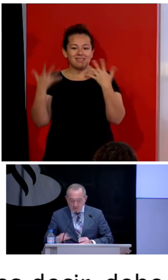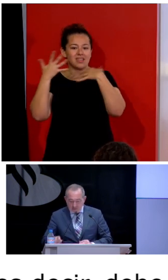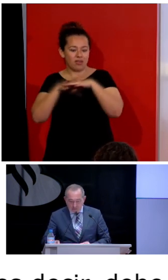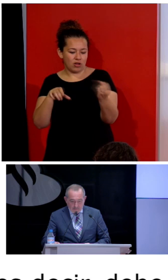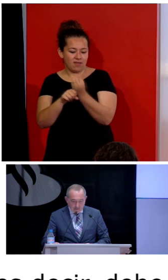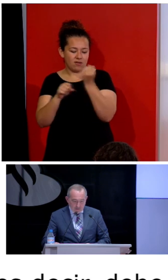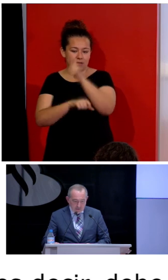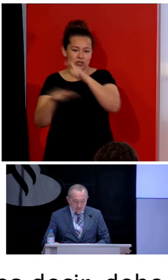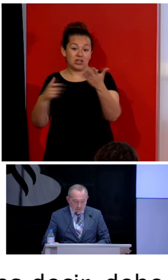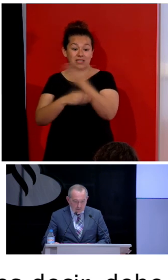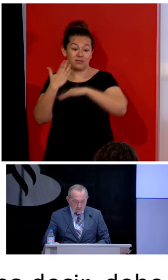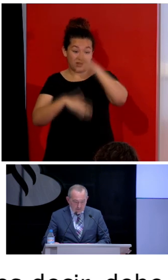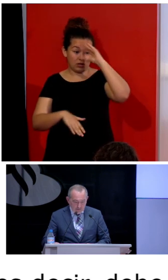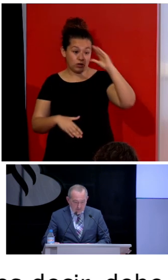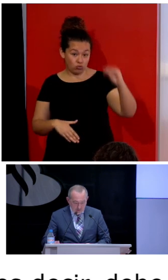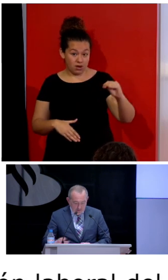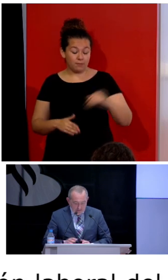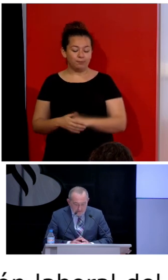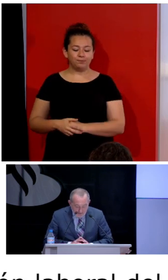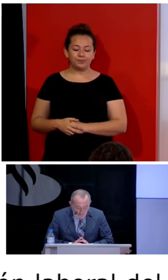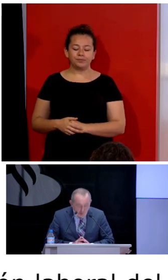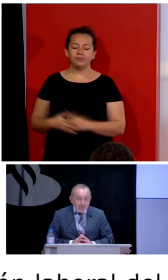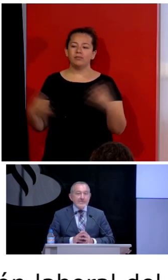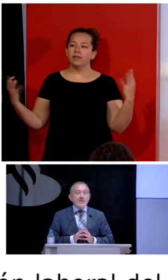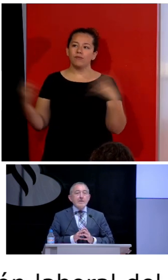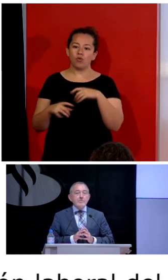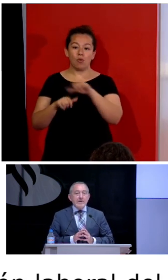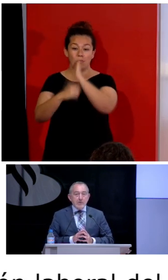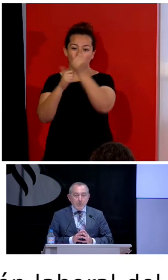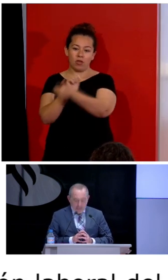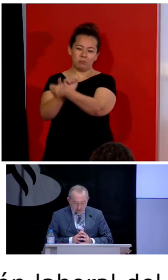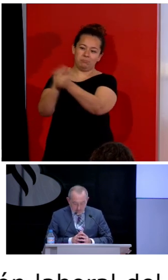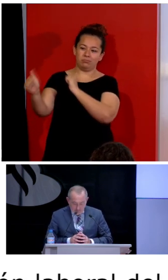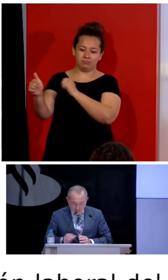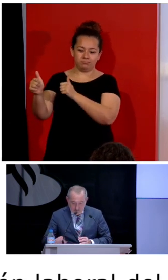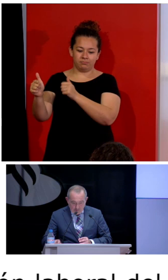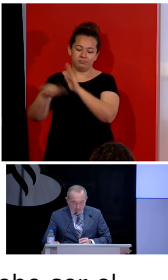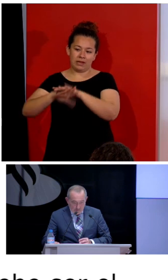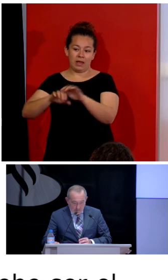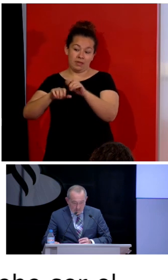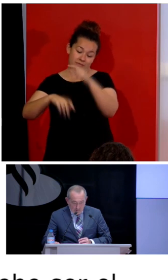del personal discapacitado intelectual. Debe ser el modelo a seguir en el mercado laboral.